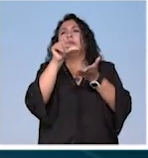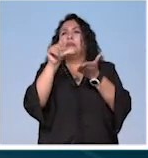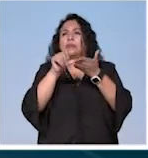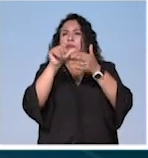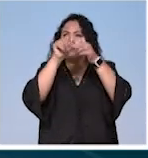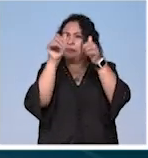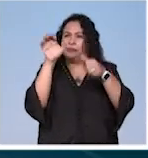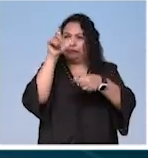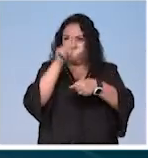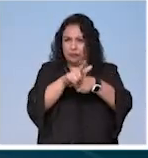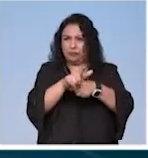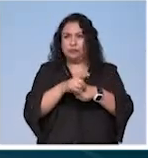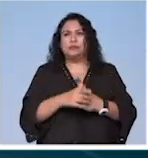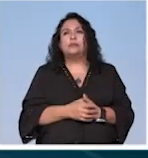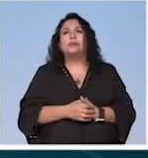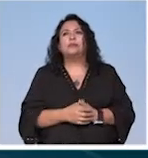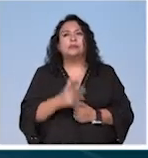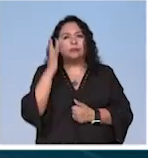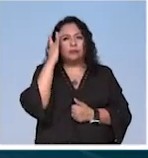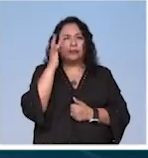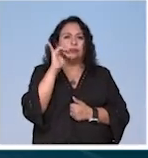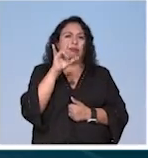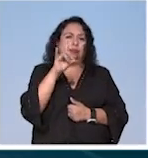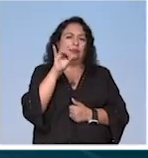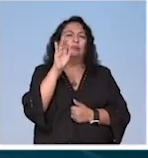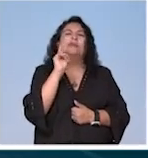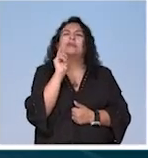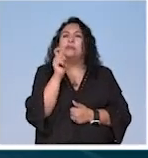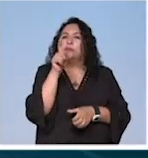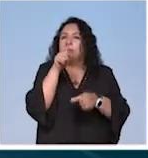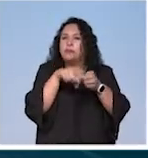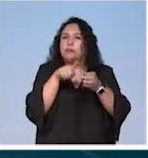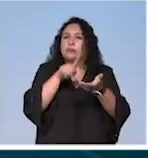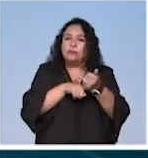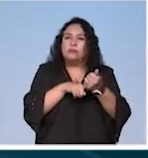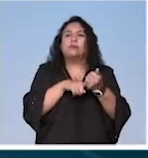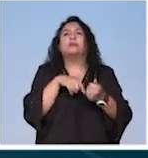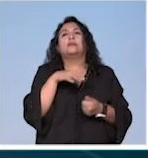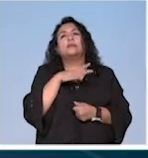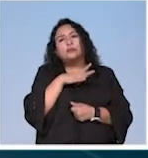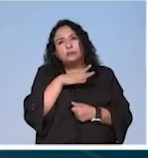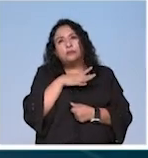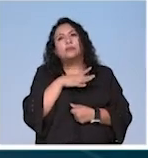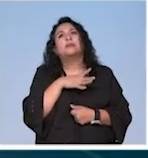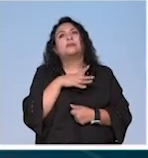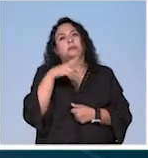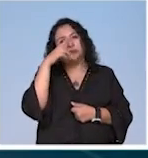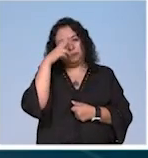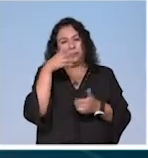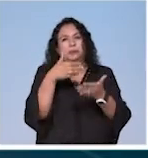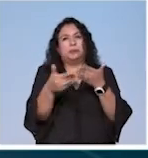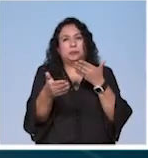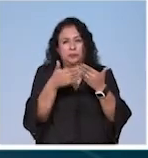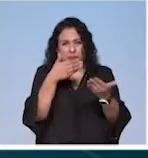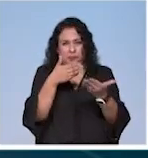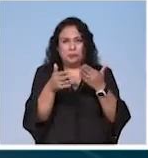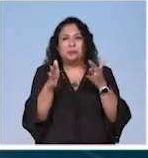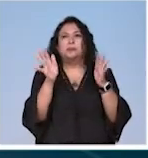la cultura. San Ildefonso es parte de la construcción del México